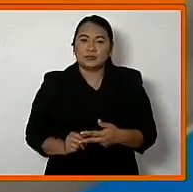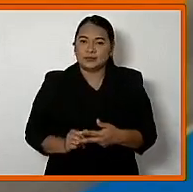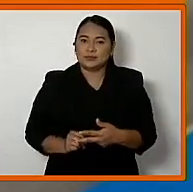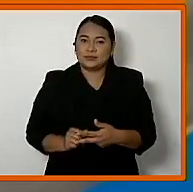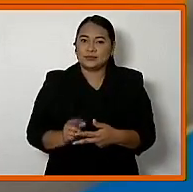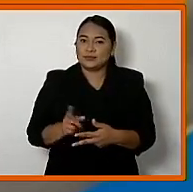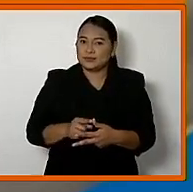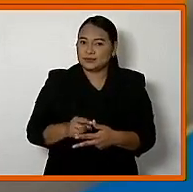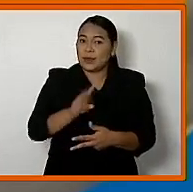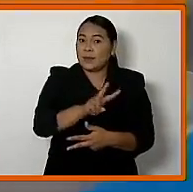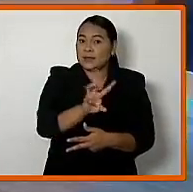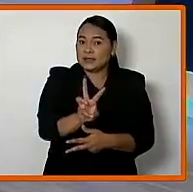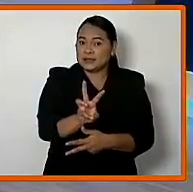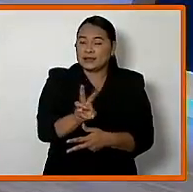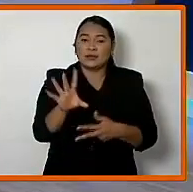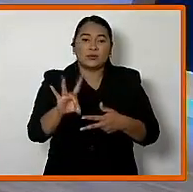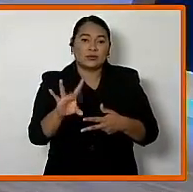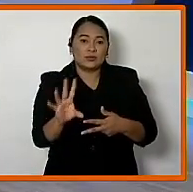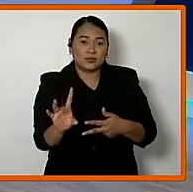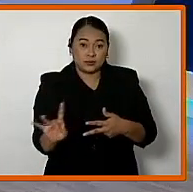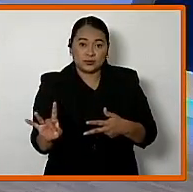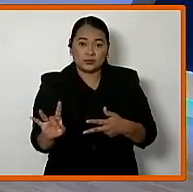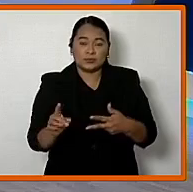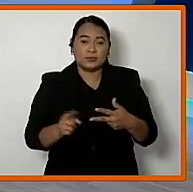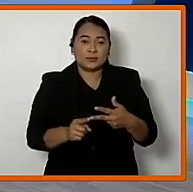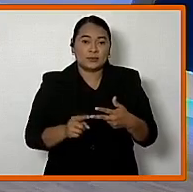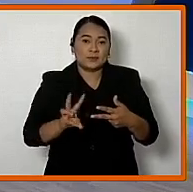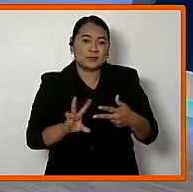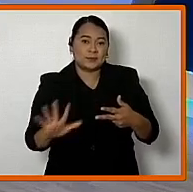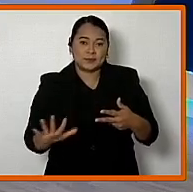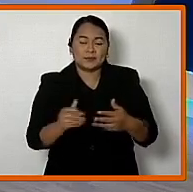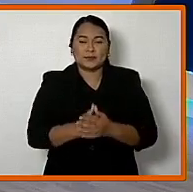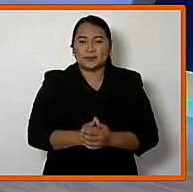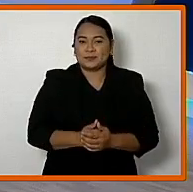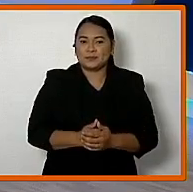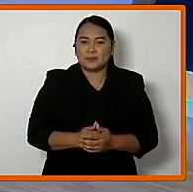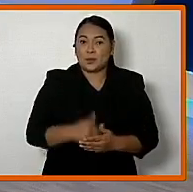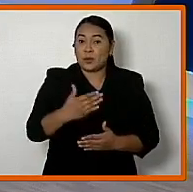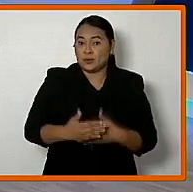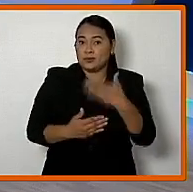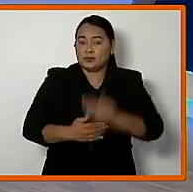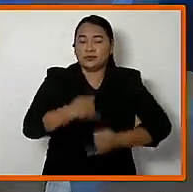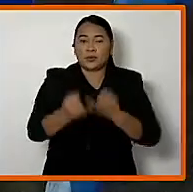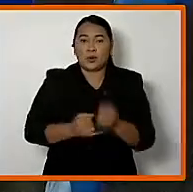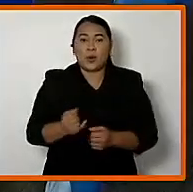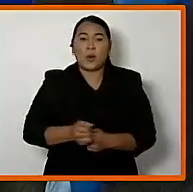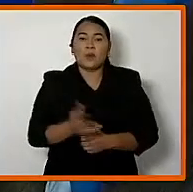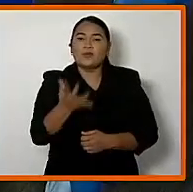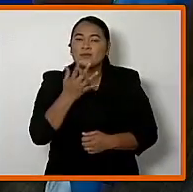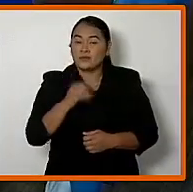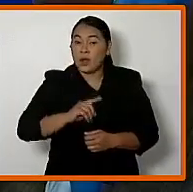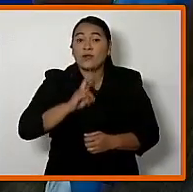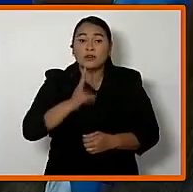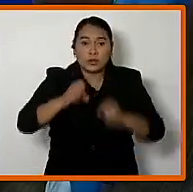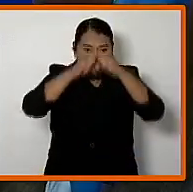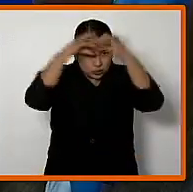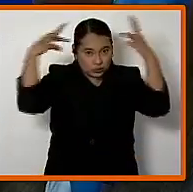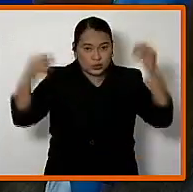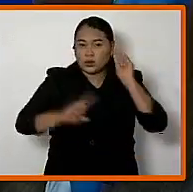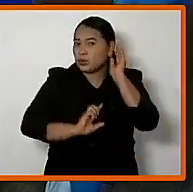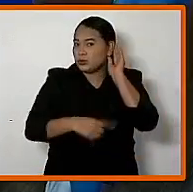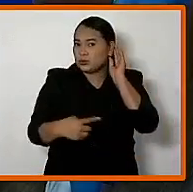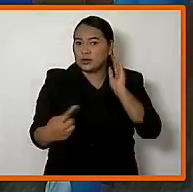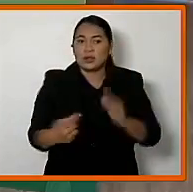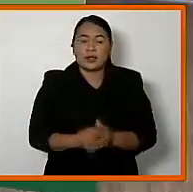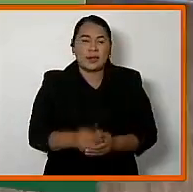3. 26, 88 y 65. Continuamos a hacer tus sueños una realidad con Tatiana. Buenos días, muchas